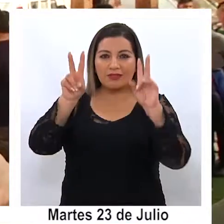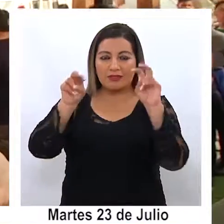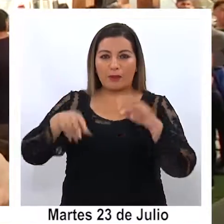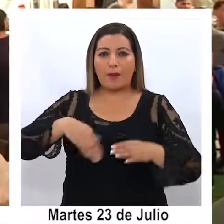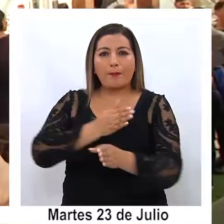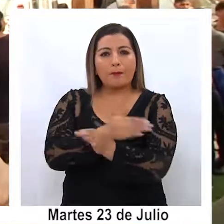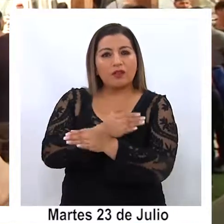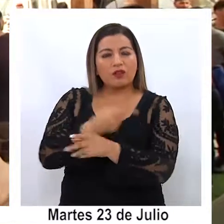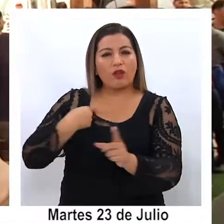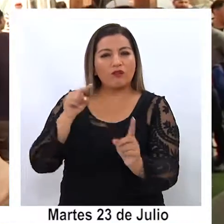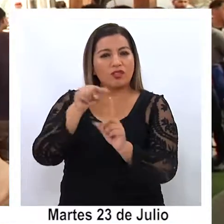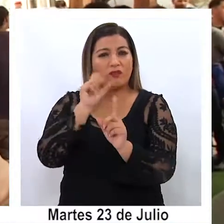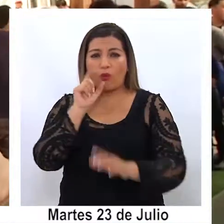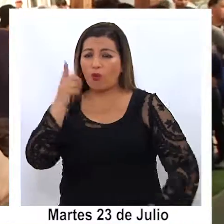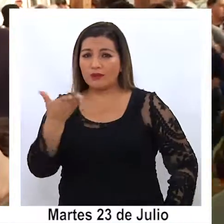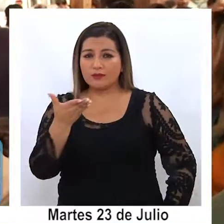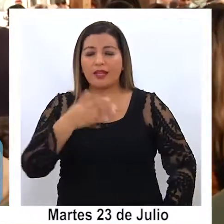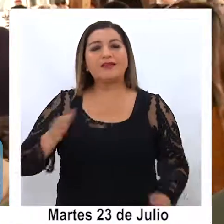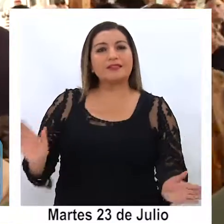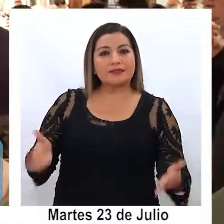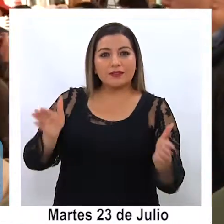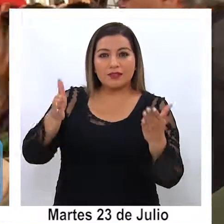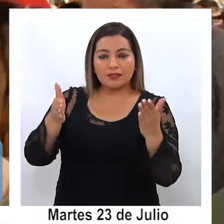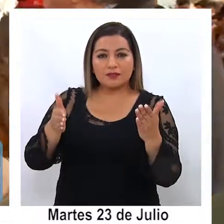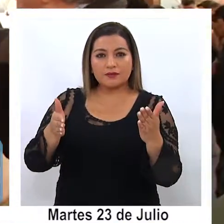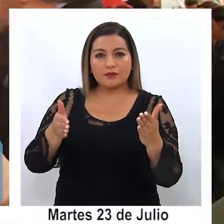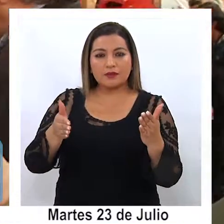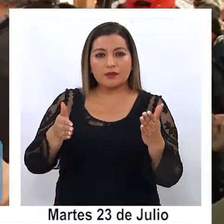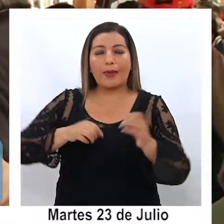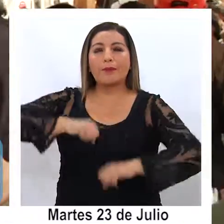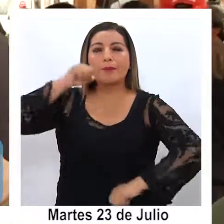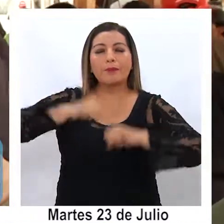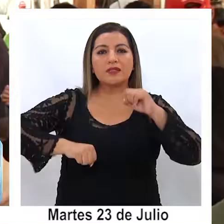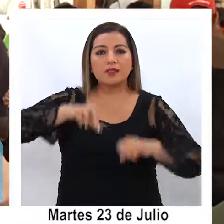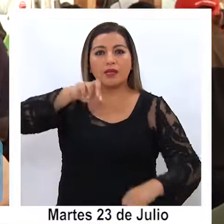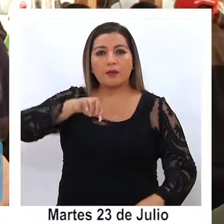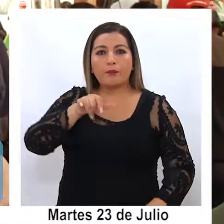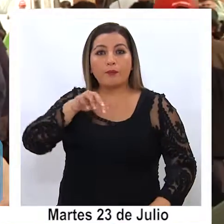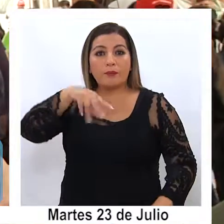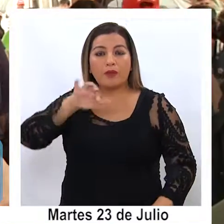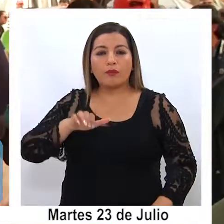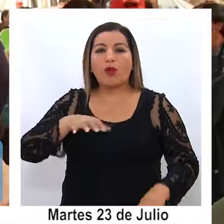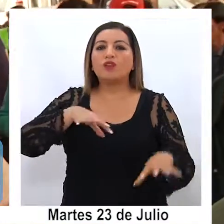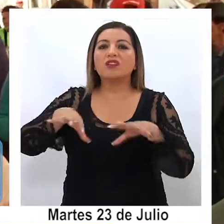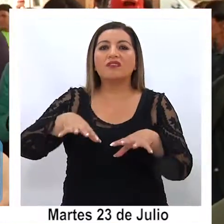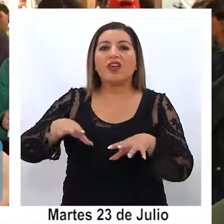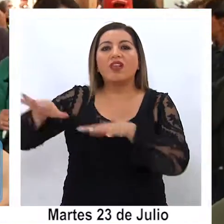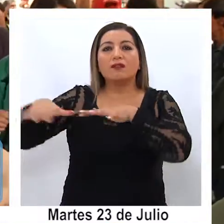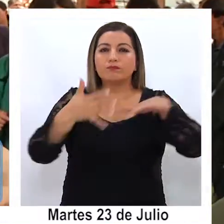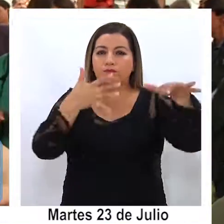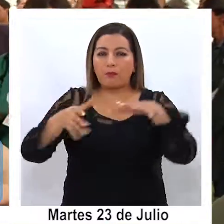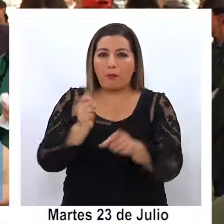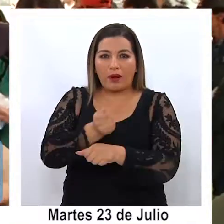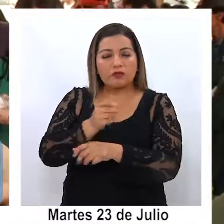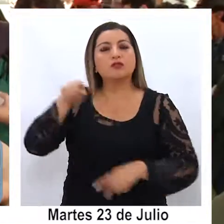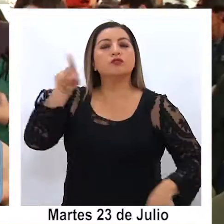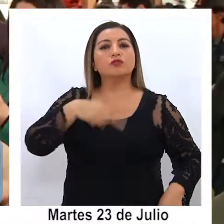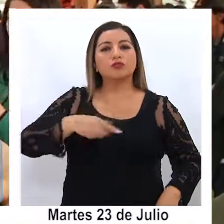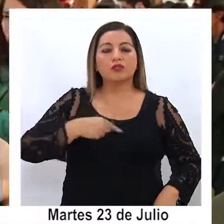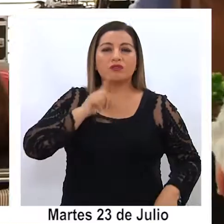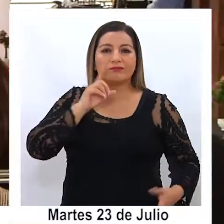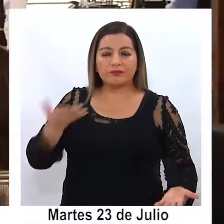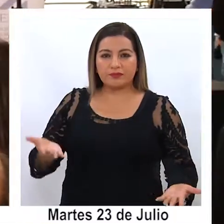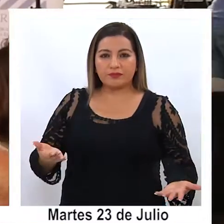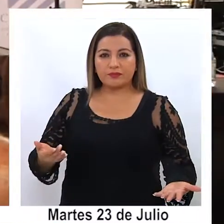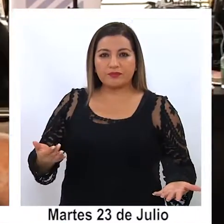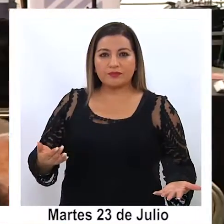que tenía como objetivo potenciar pymes relacionadas con actividades del mar. Nosotros tenemos